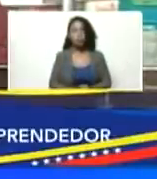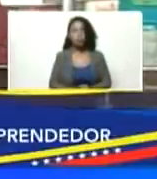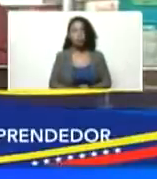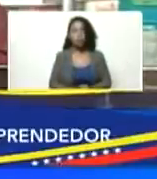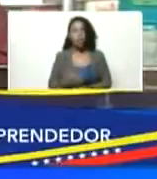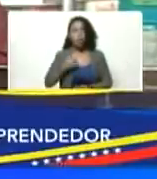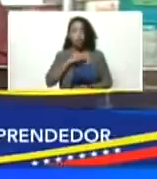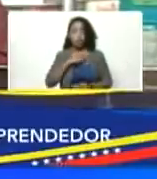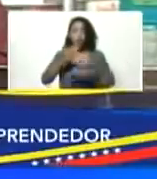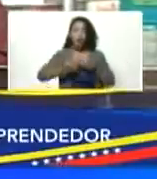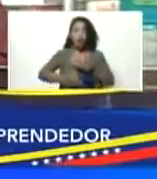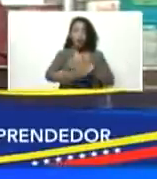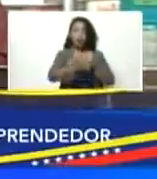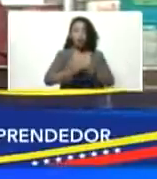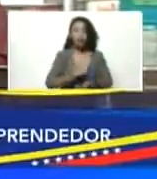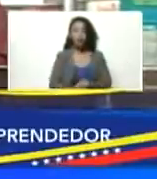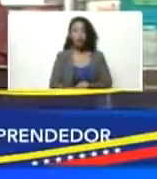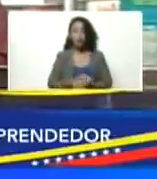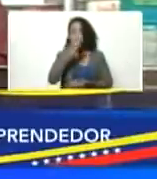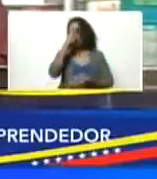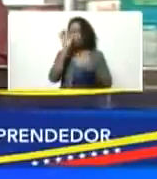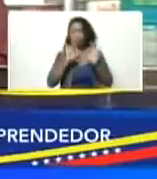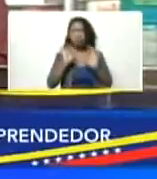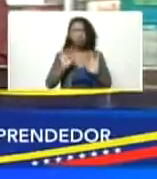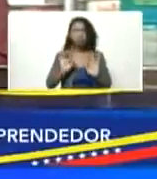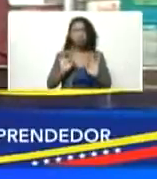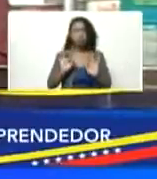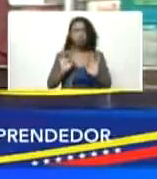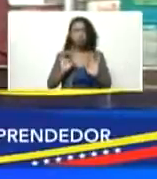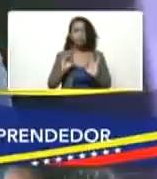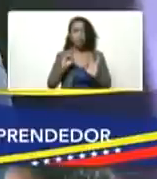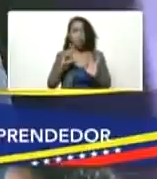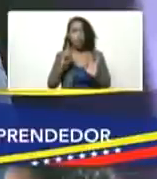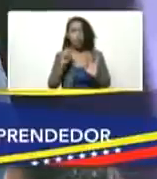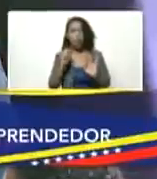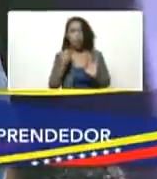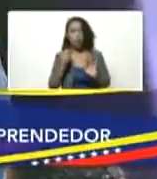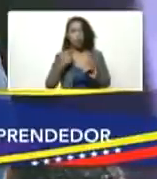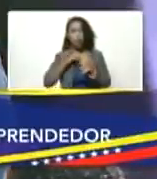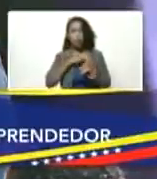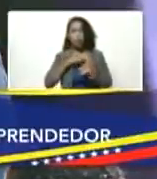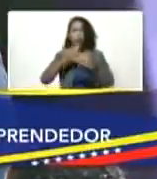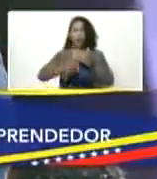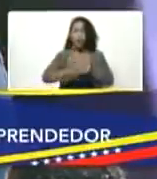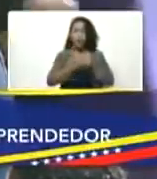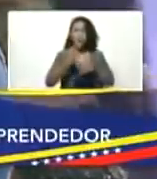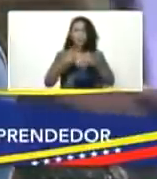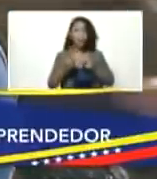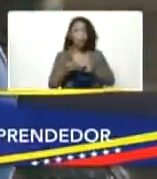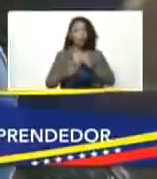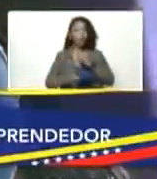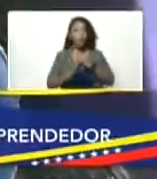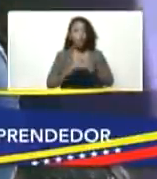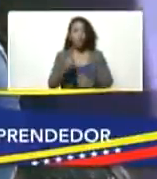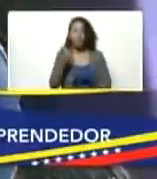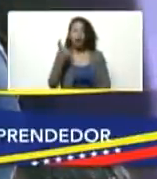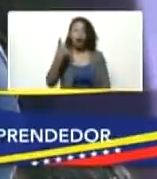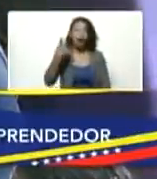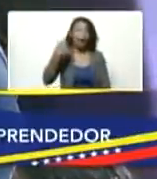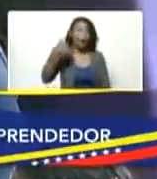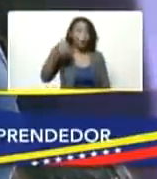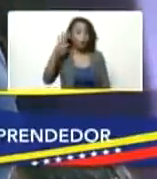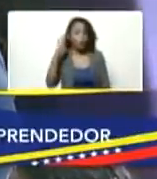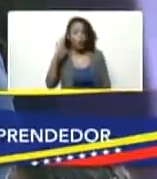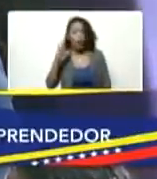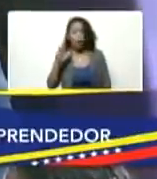hemos avanzado, sin lugar a dudas, Olga Luisa. Hemos avanzado, pero todavía falta mucho. Hay